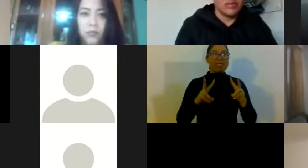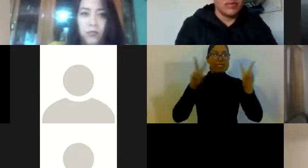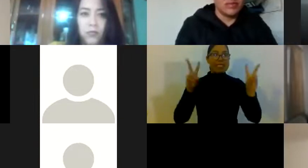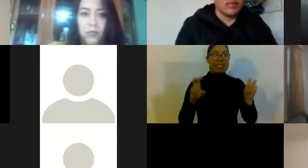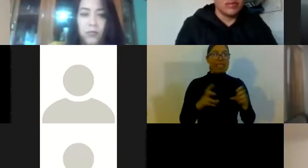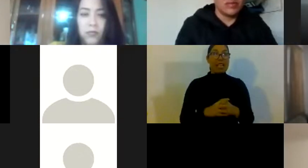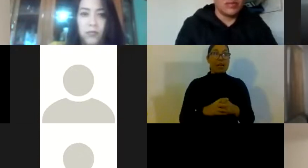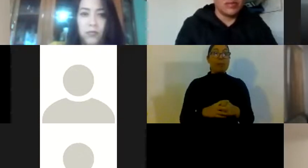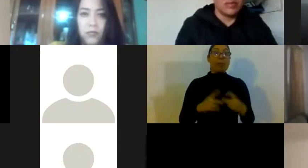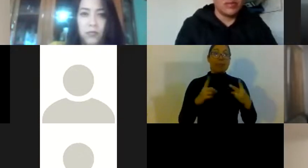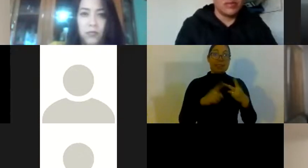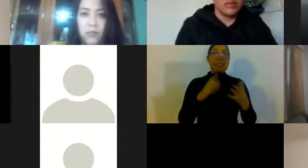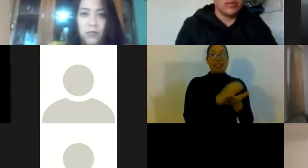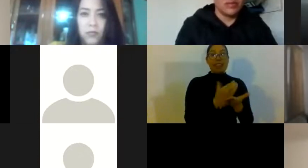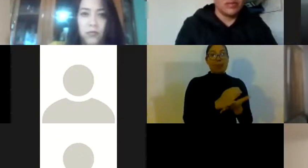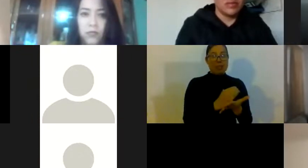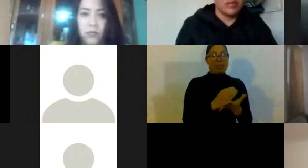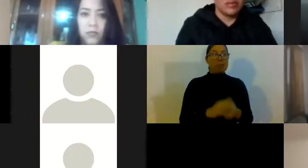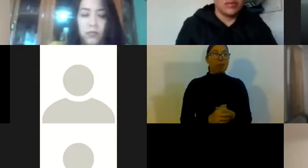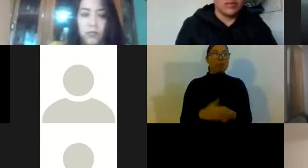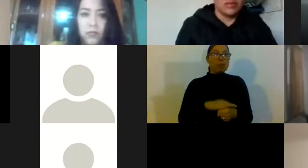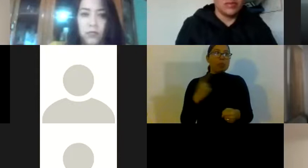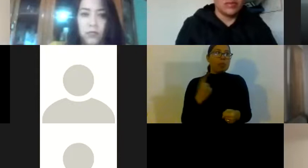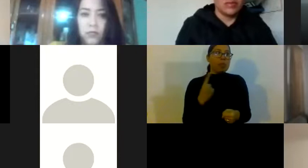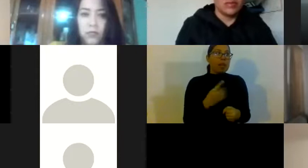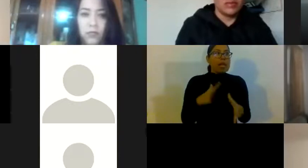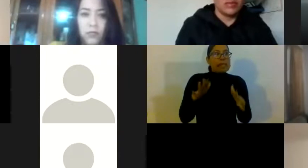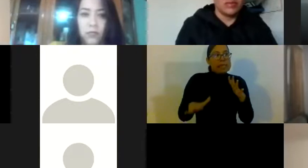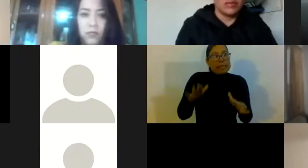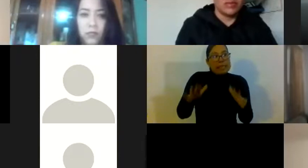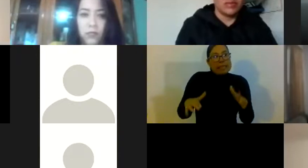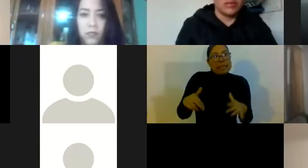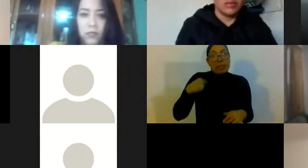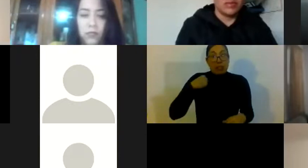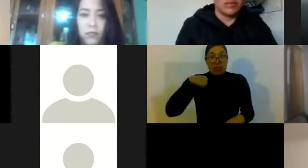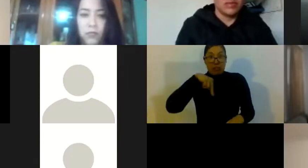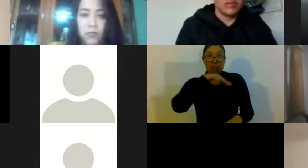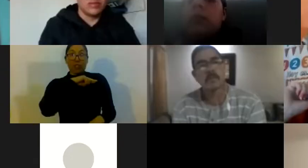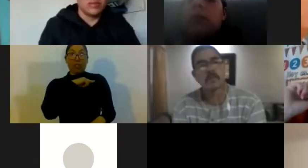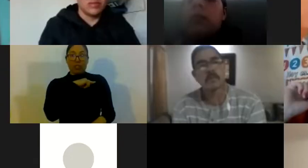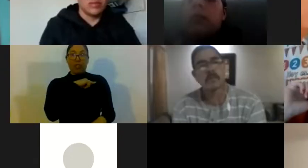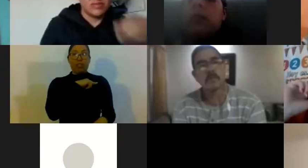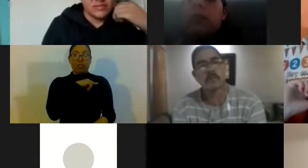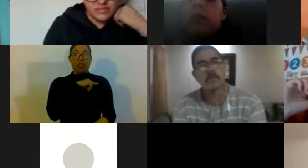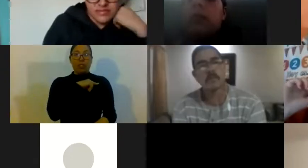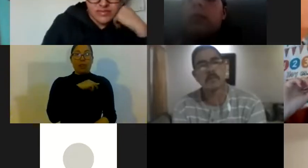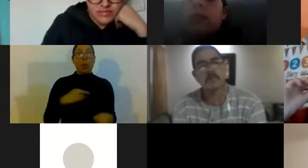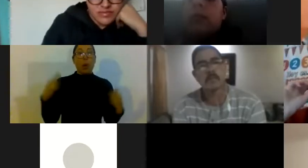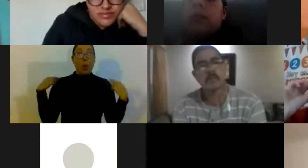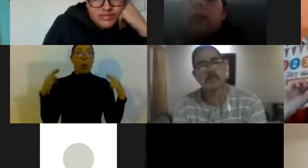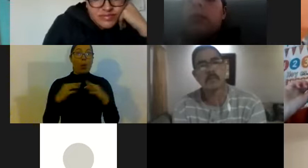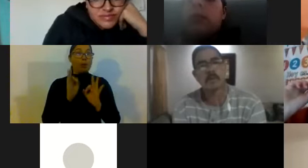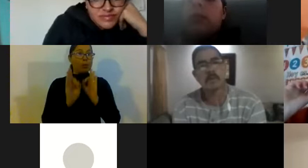porque pues a veces nosotros como practicantes, pues nos limitan más que las maestras, ¿verdad? En este